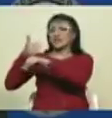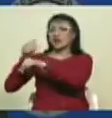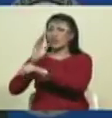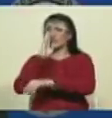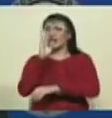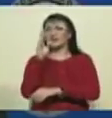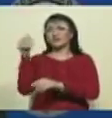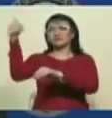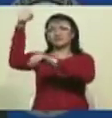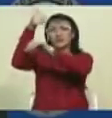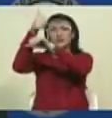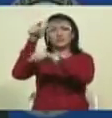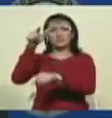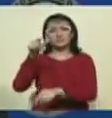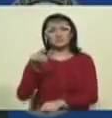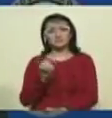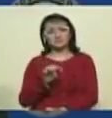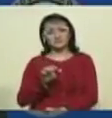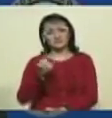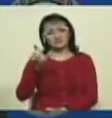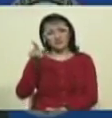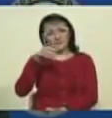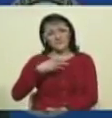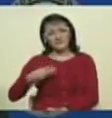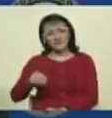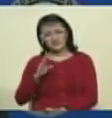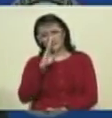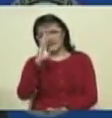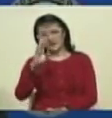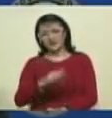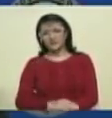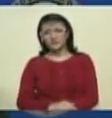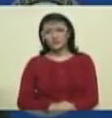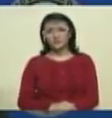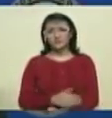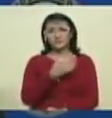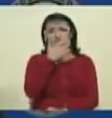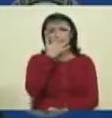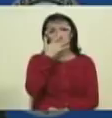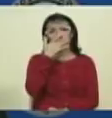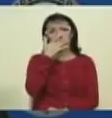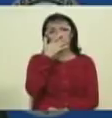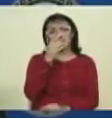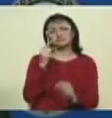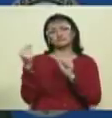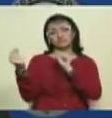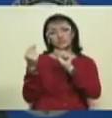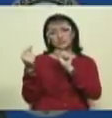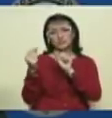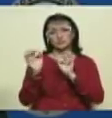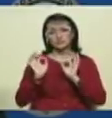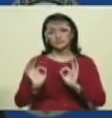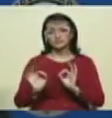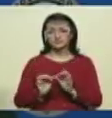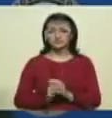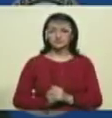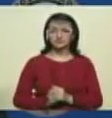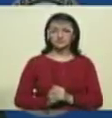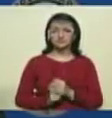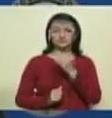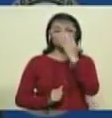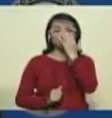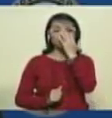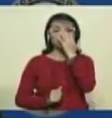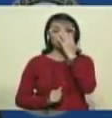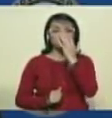ir directamente al director ejecutivo, de la CEO, como dicen aquí, y emprender con él las acciones que haya que emprender,